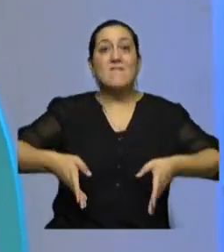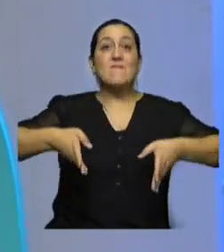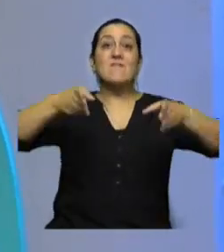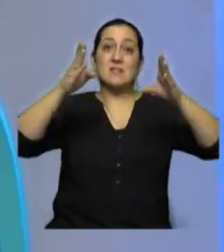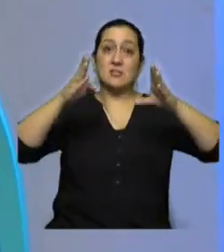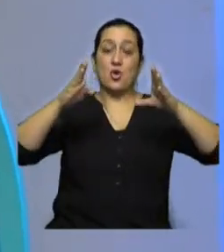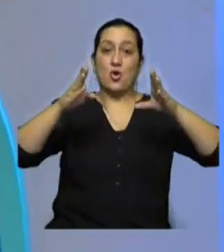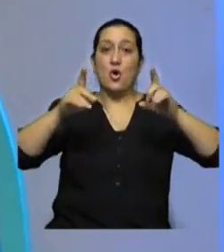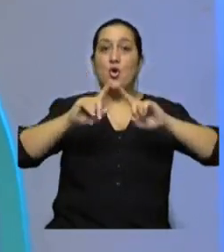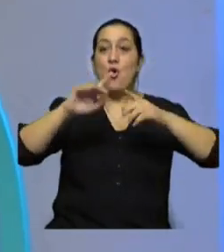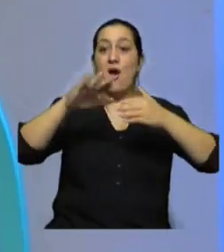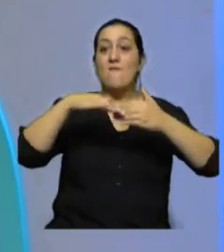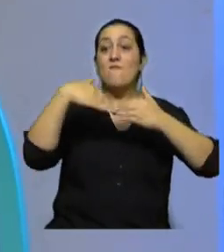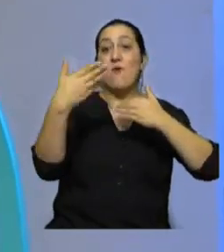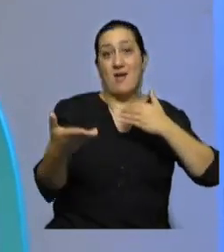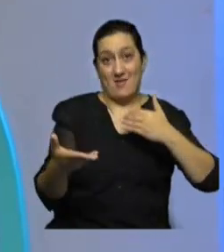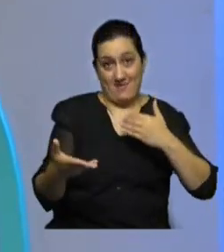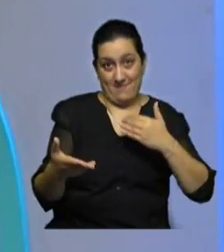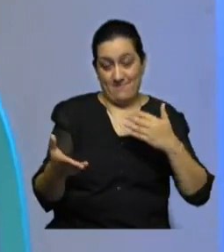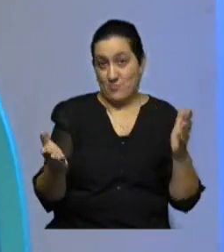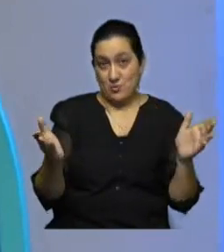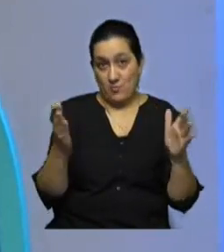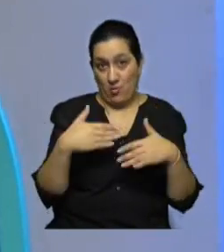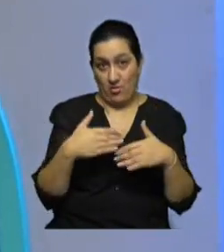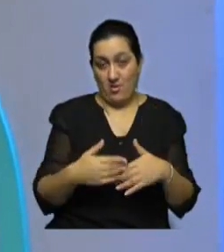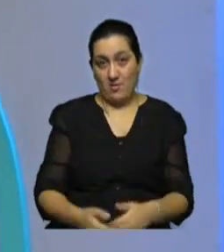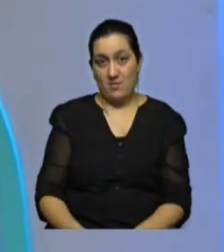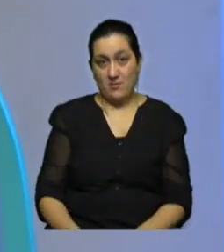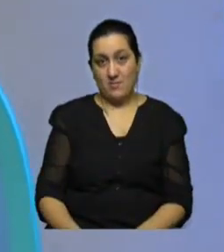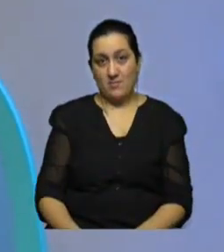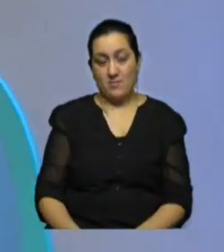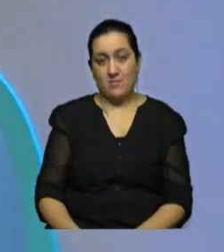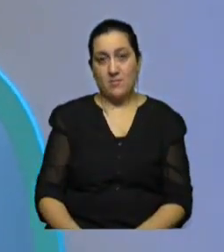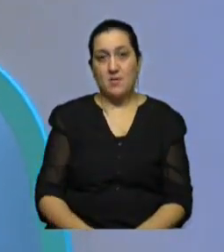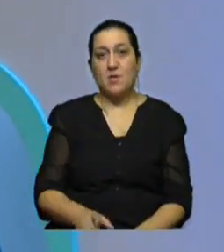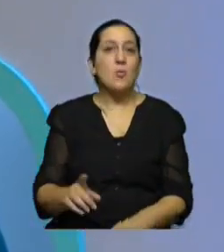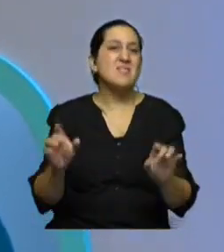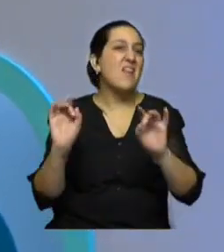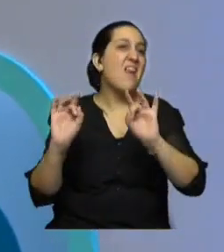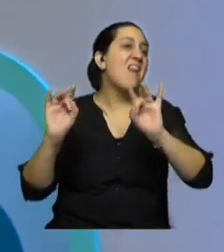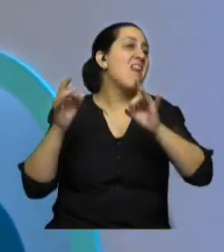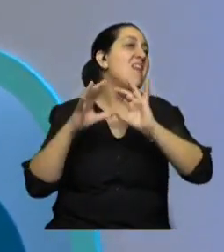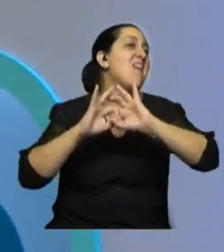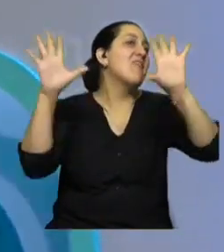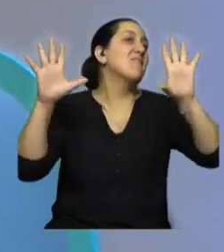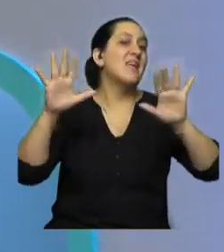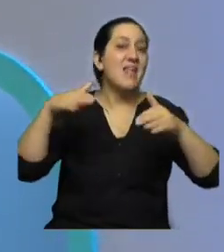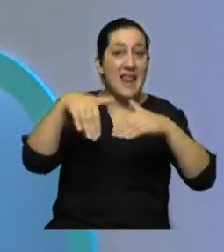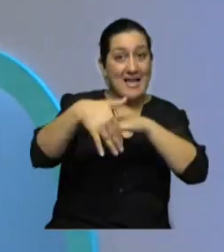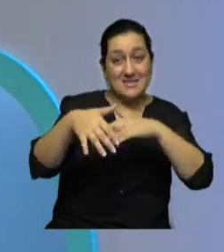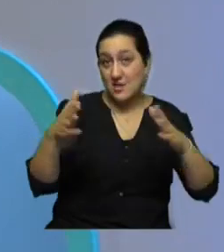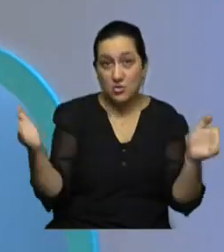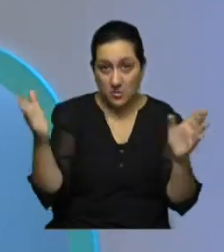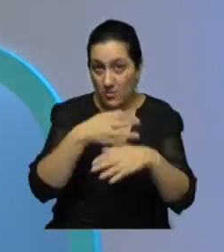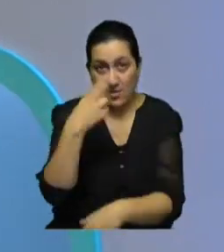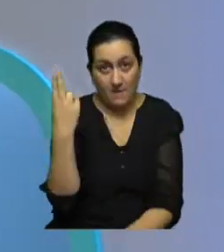edificación... no admitiéndose que las instalaciones escurran libremente hacia la calle. ¿Ok? O